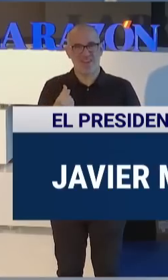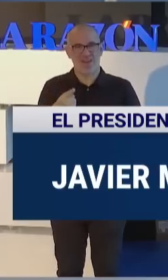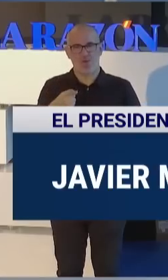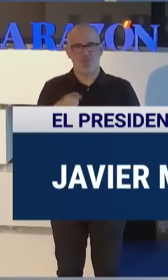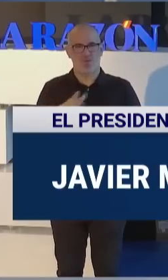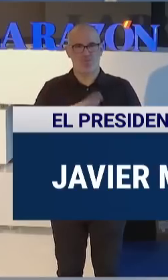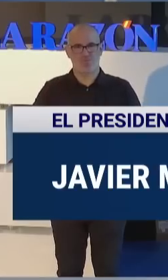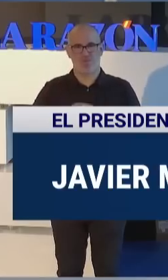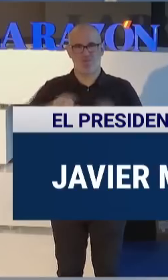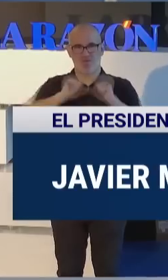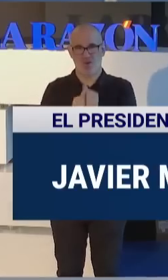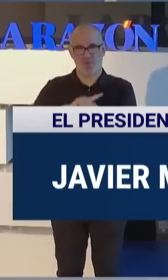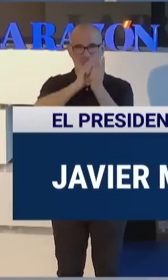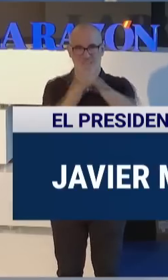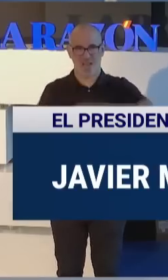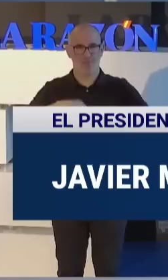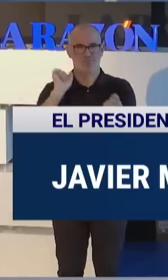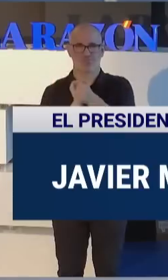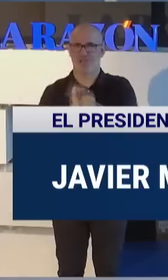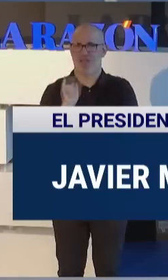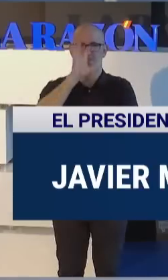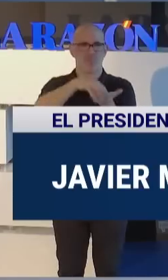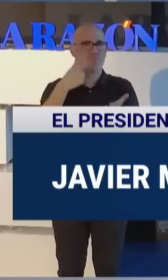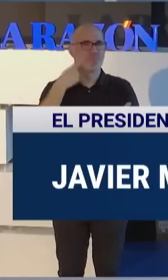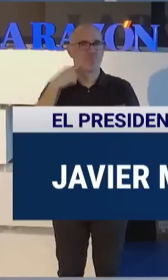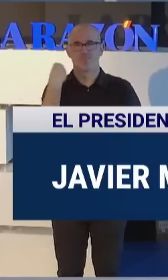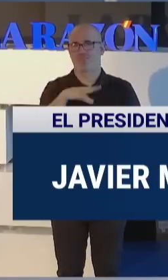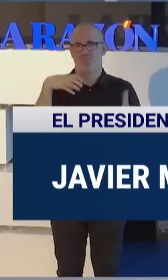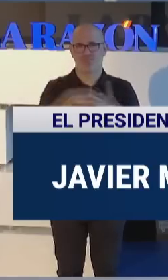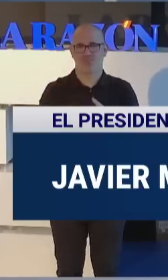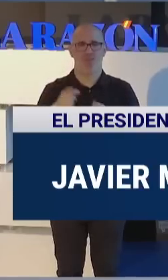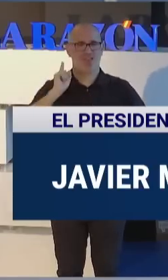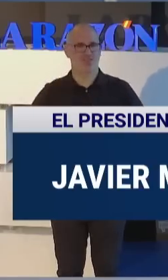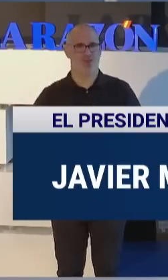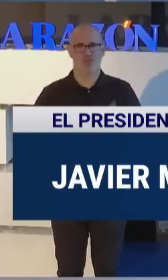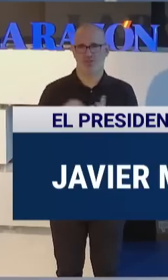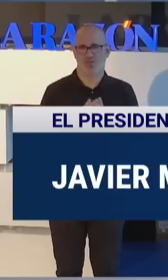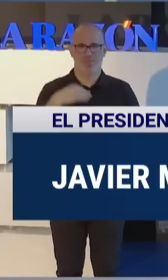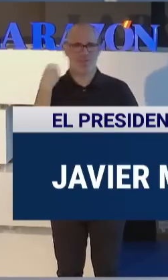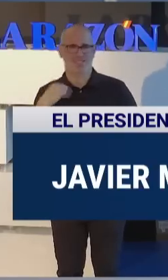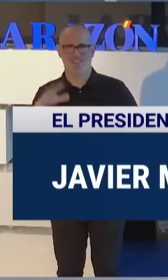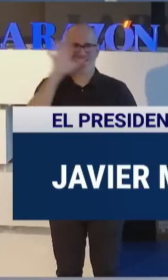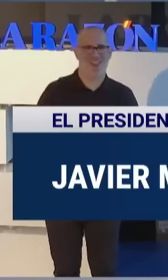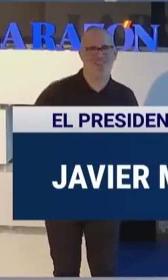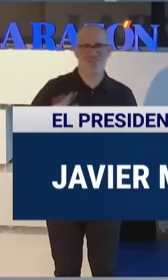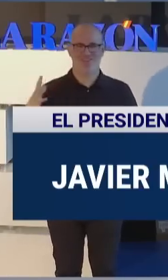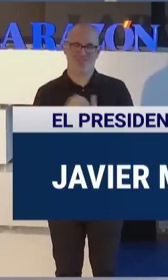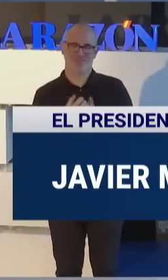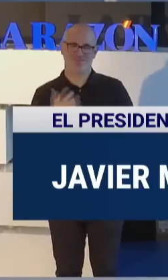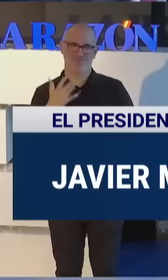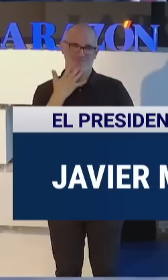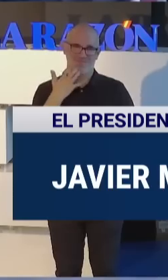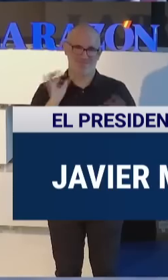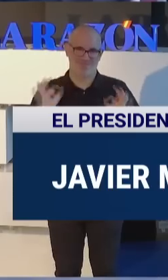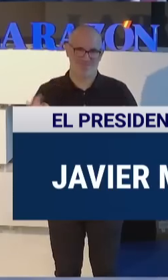delito, en el cual va a ir preso el presidente del Banco Central, el directorio, el presidente de la Nación,